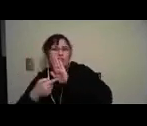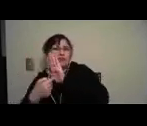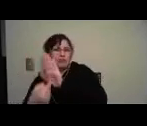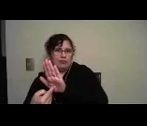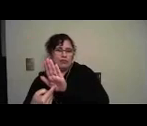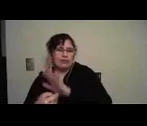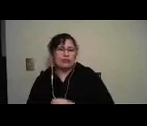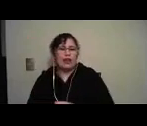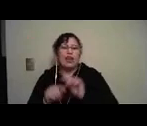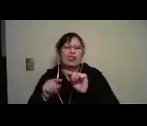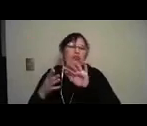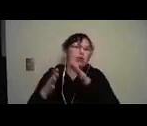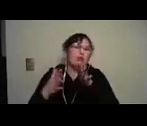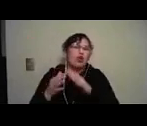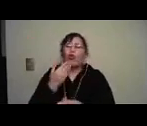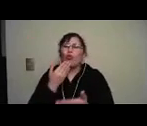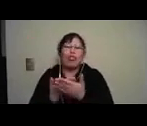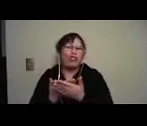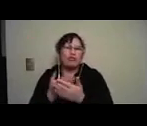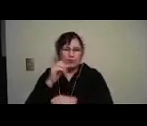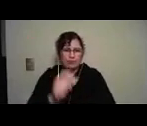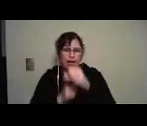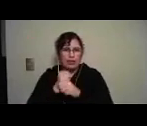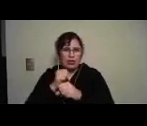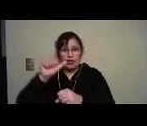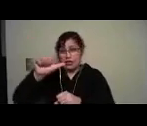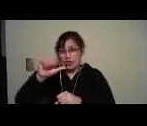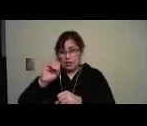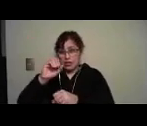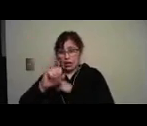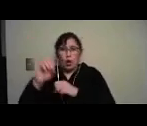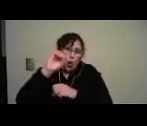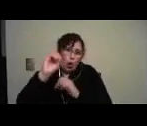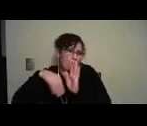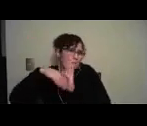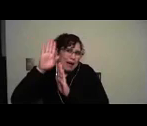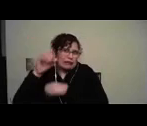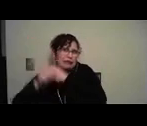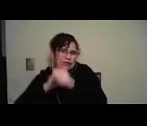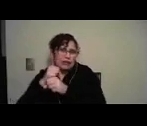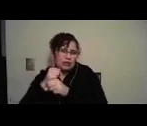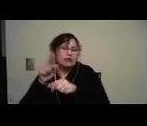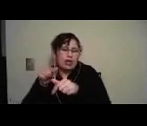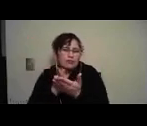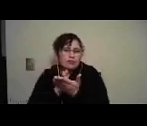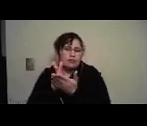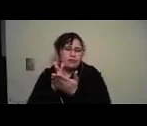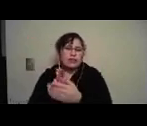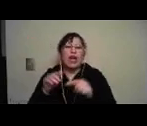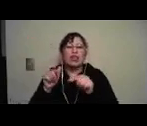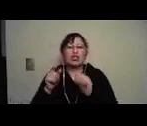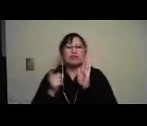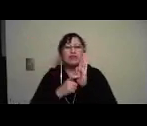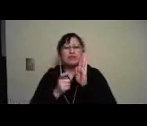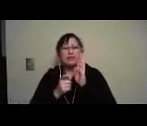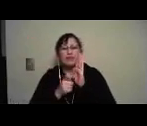que es la que se comienza a manifestar ya sobre los 60 años en adelante. Tiene una leve prevalencia a inclinarse